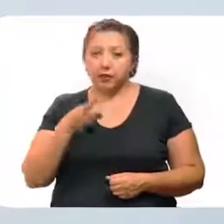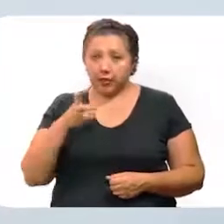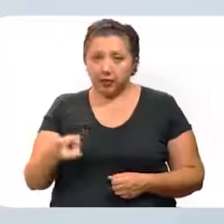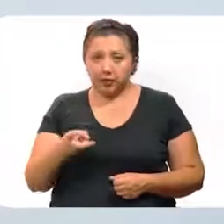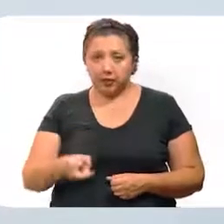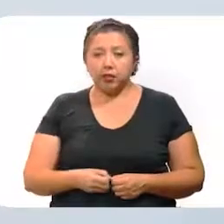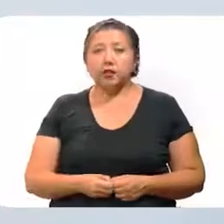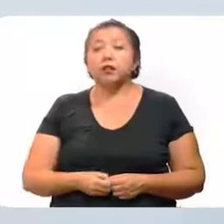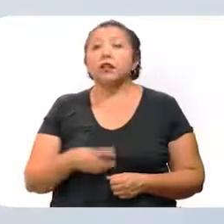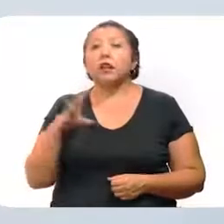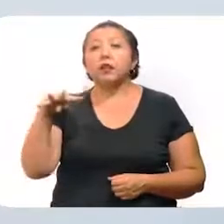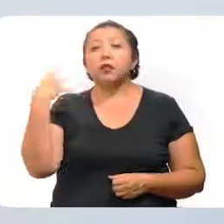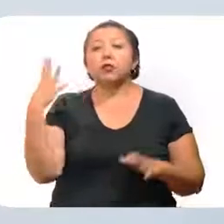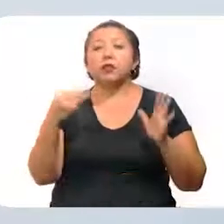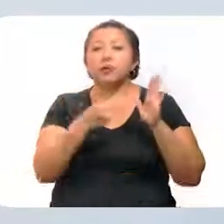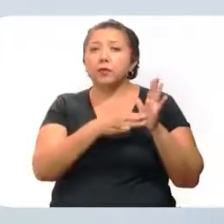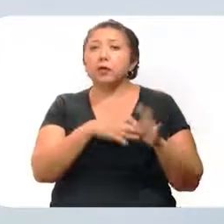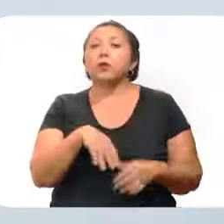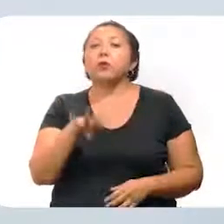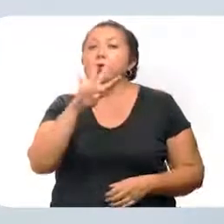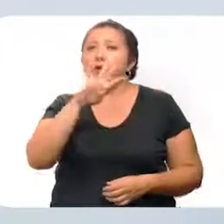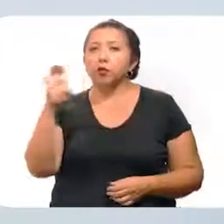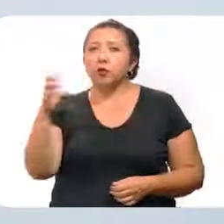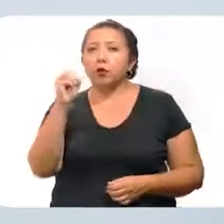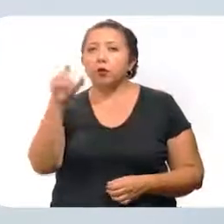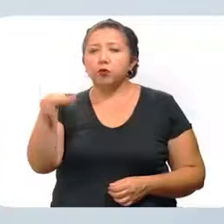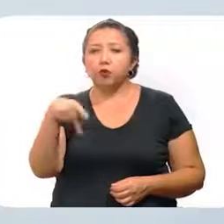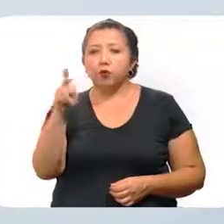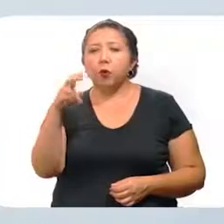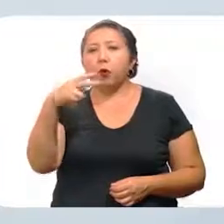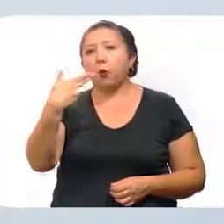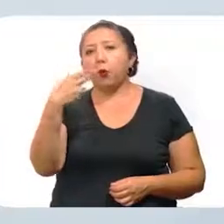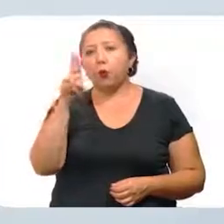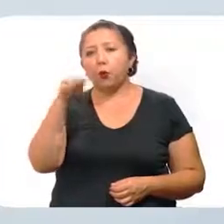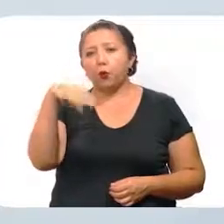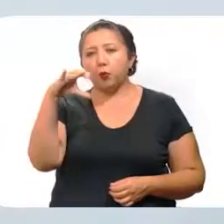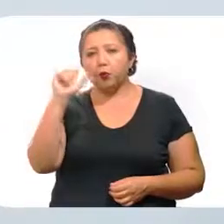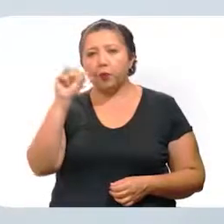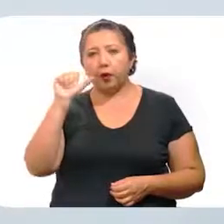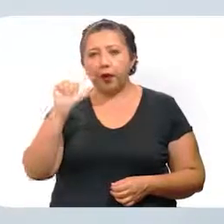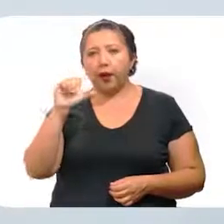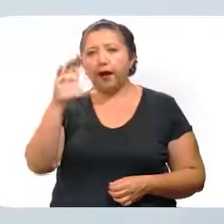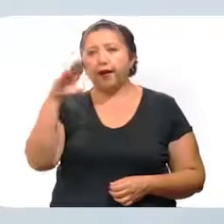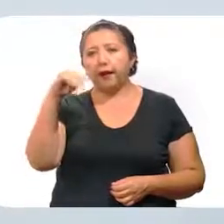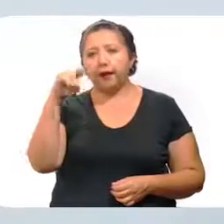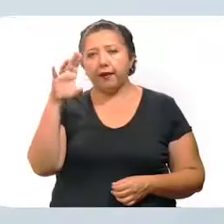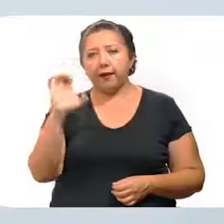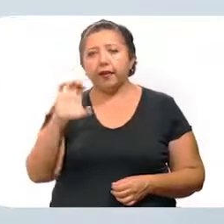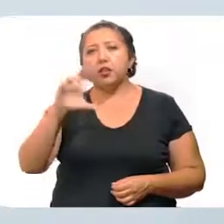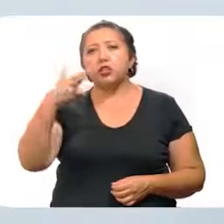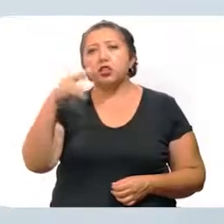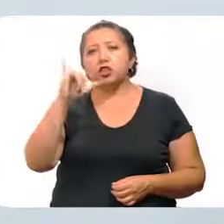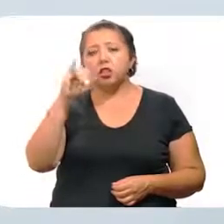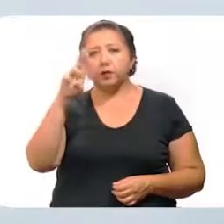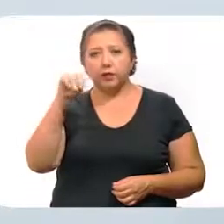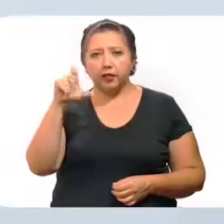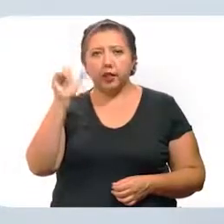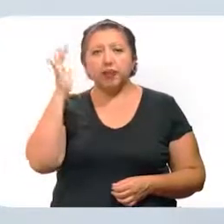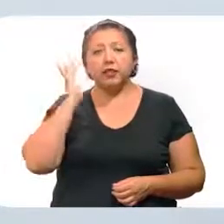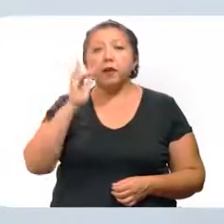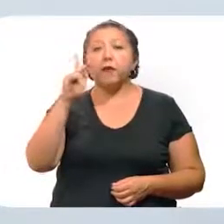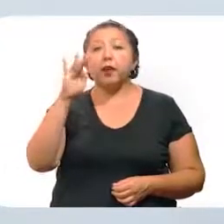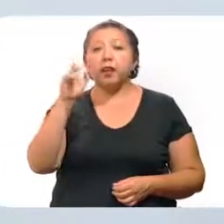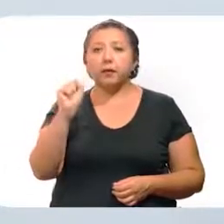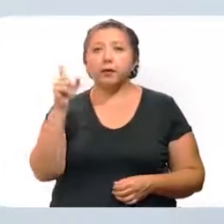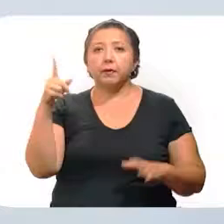De este nuevo lote, 14.400 serán para Oxcuscap, Junucmá, Chemash, Acanqué, Buxots, Chichimilá y San Felipe,